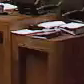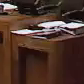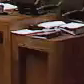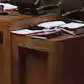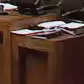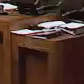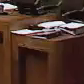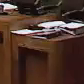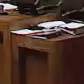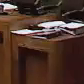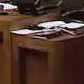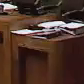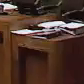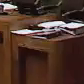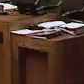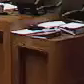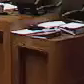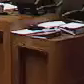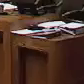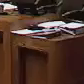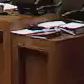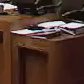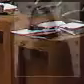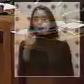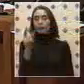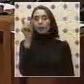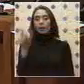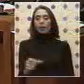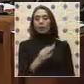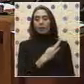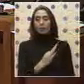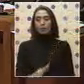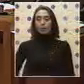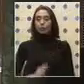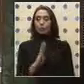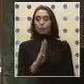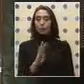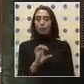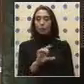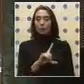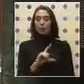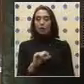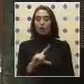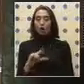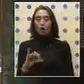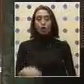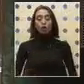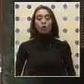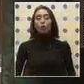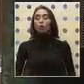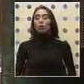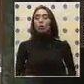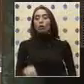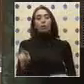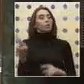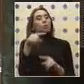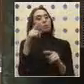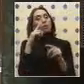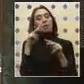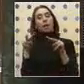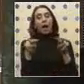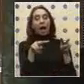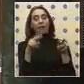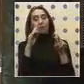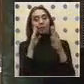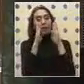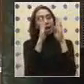La sesión antes de entrar la palabra al diputado Jaime Bellolio voy a llamar la atención